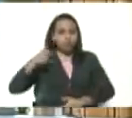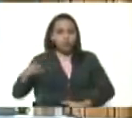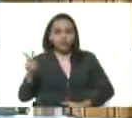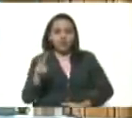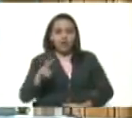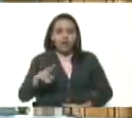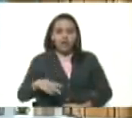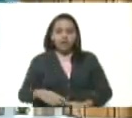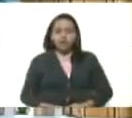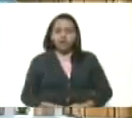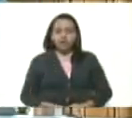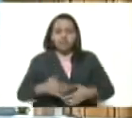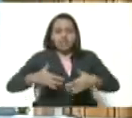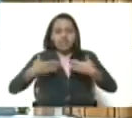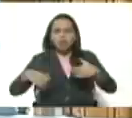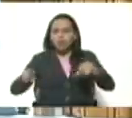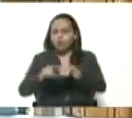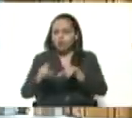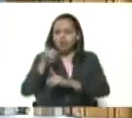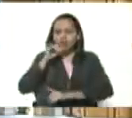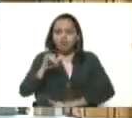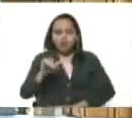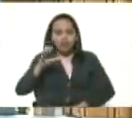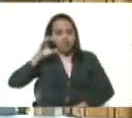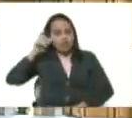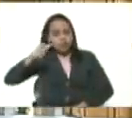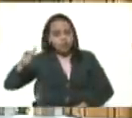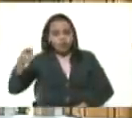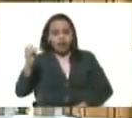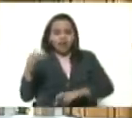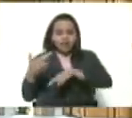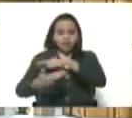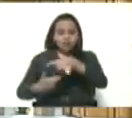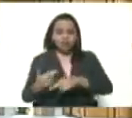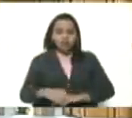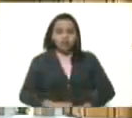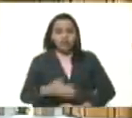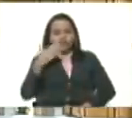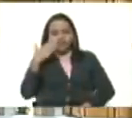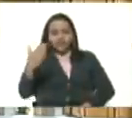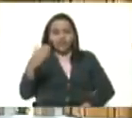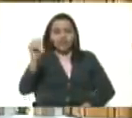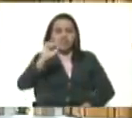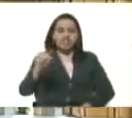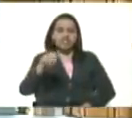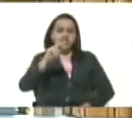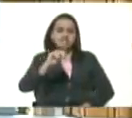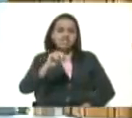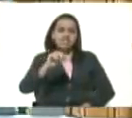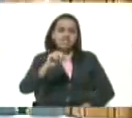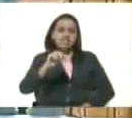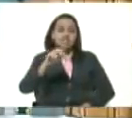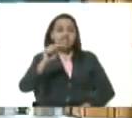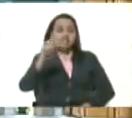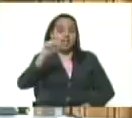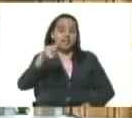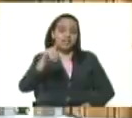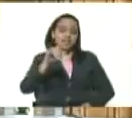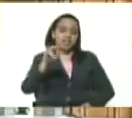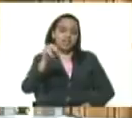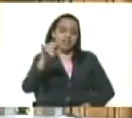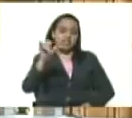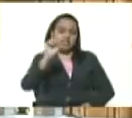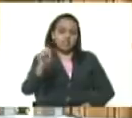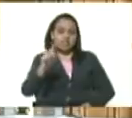vibrar con las informaciones del pueblo nicaragüense, del Frente Sandinista de Liberación Nacional, del Ejército